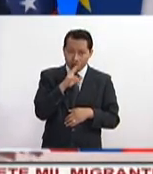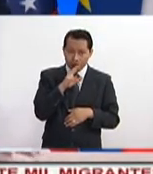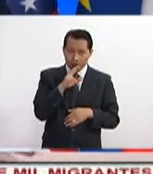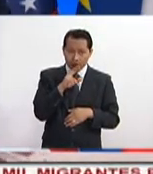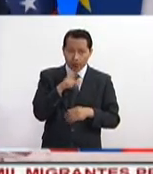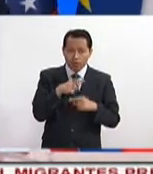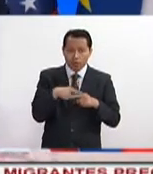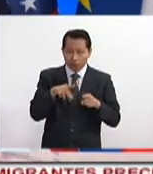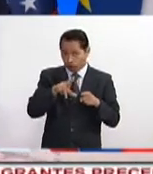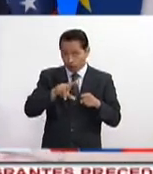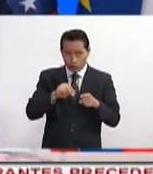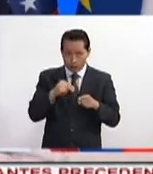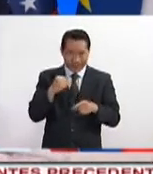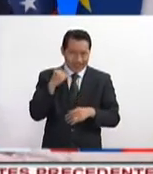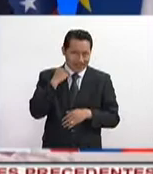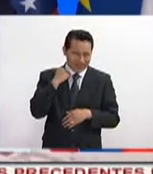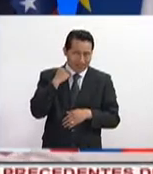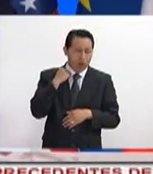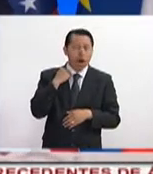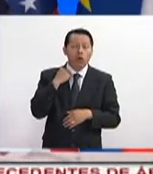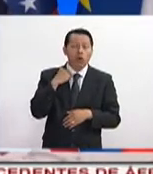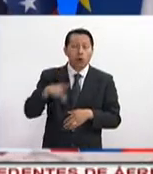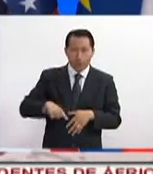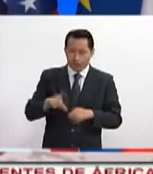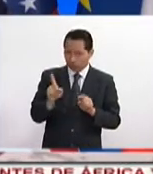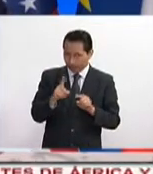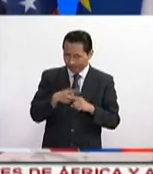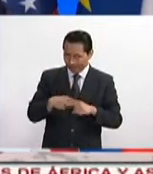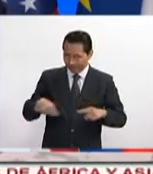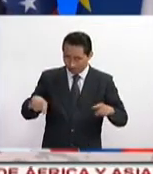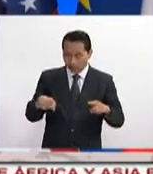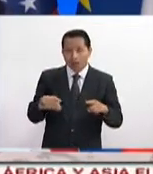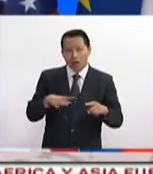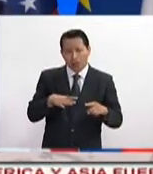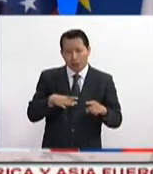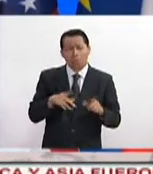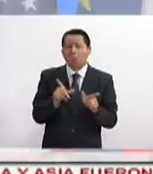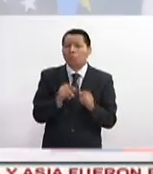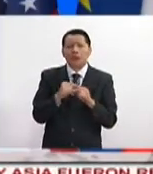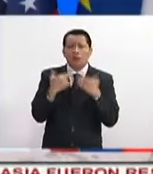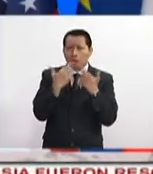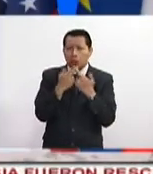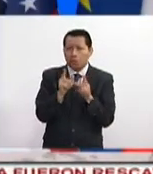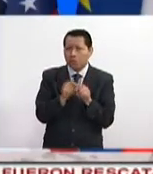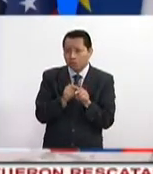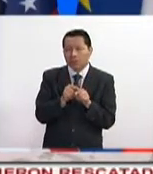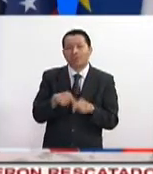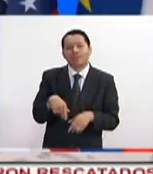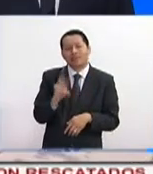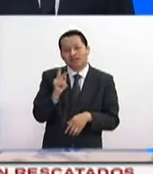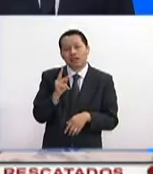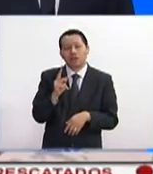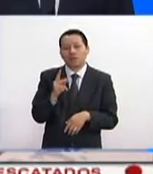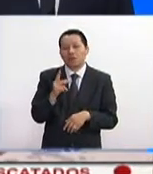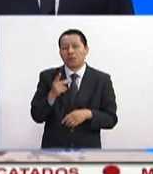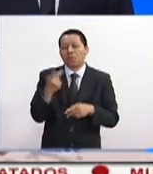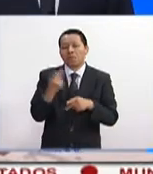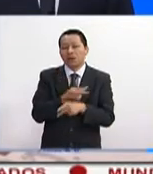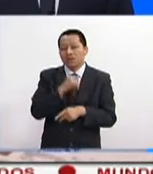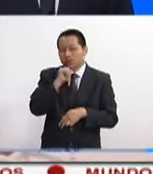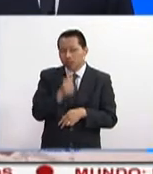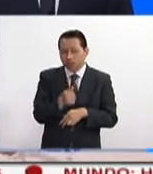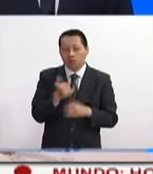abogado del gobierno, sino un abogado ruso. Fue una reunión corta. Pero nada sucedió en la reunión.